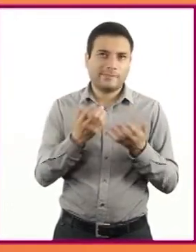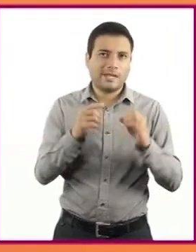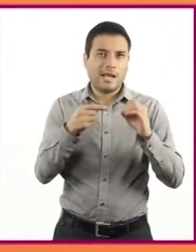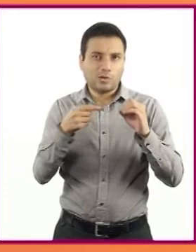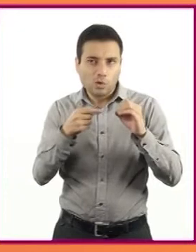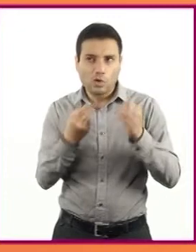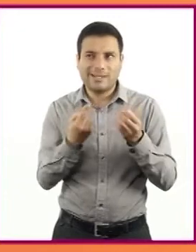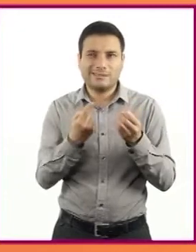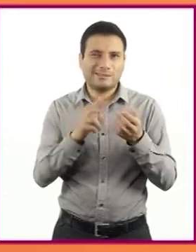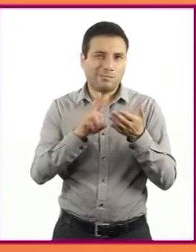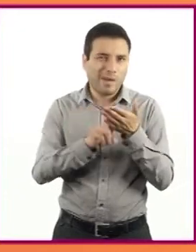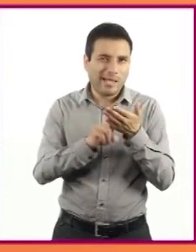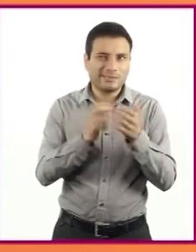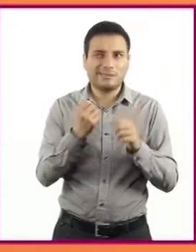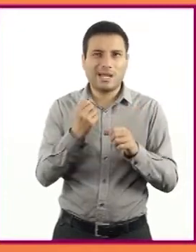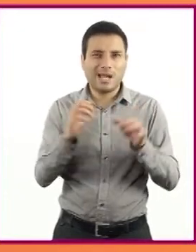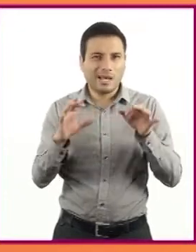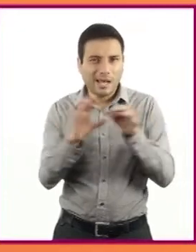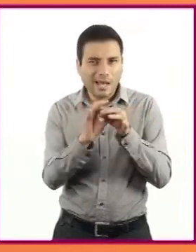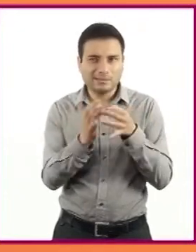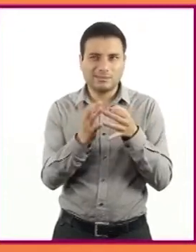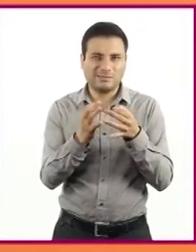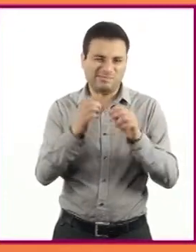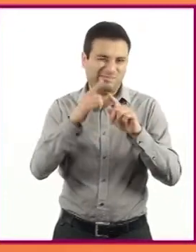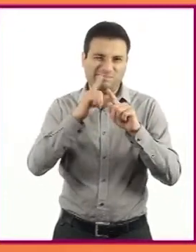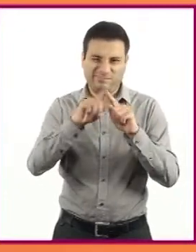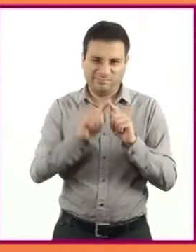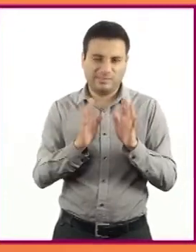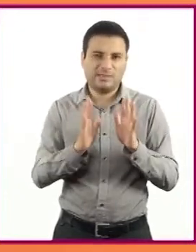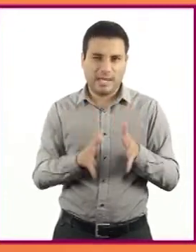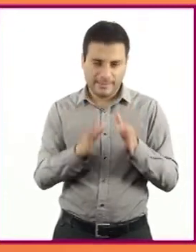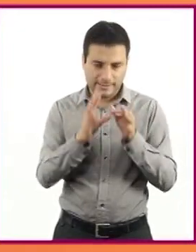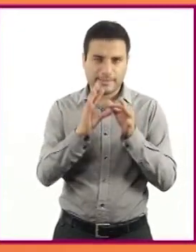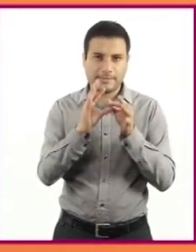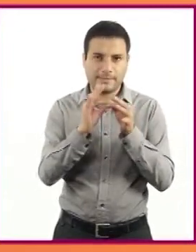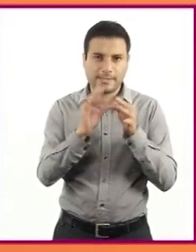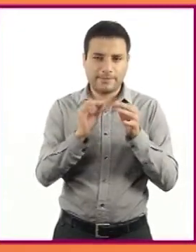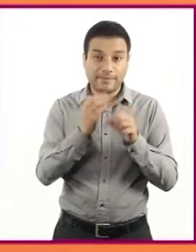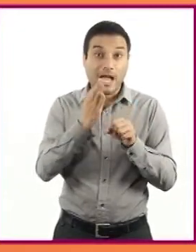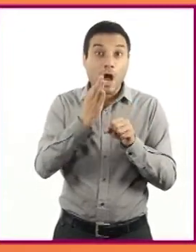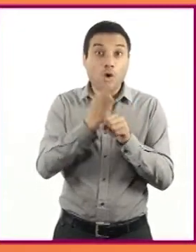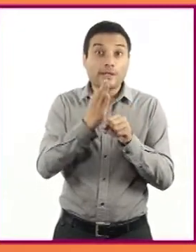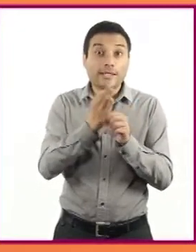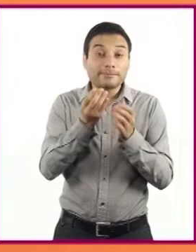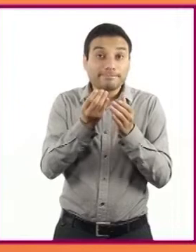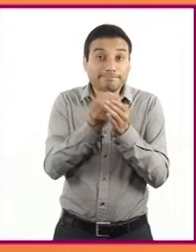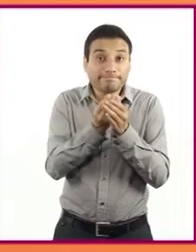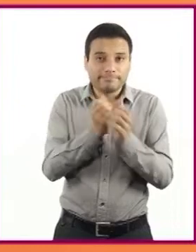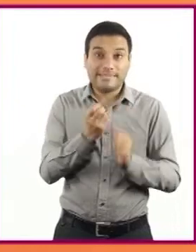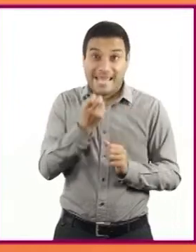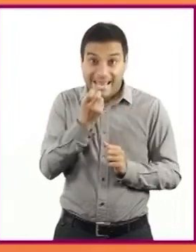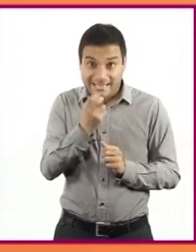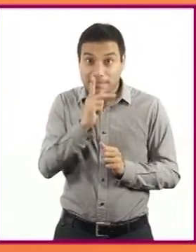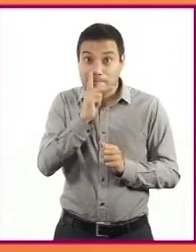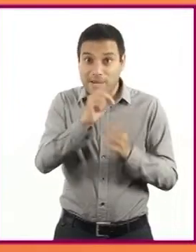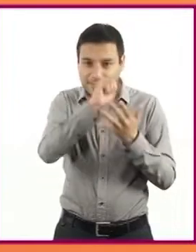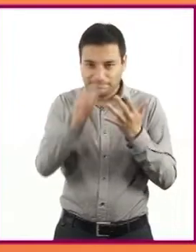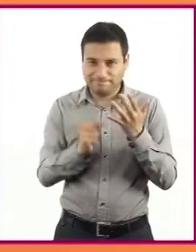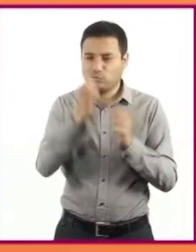valencia, enlaces y formación de compuestos. Pues bien, en esta sesión retomaremos estos